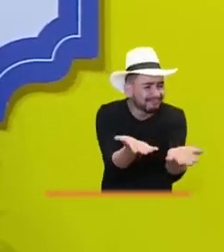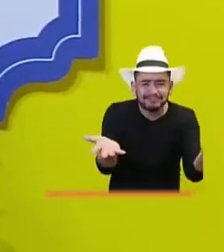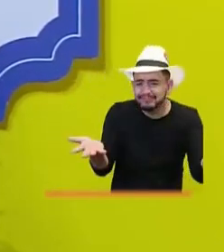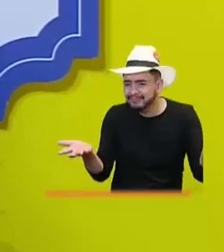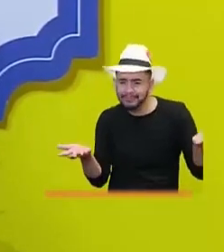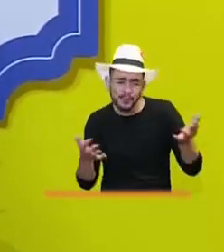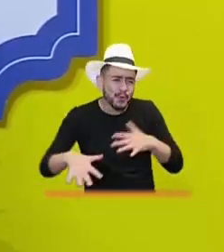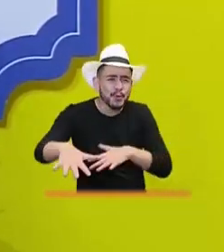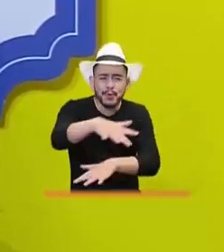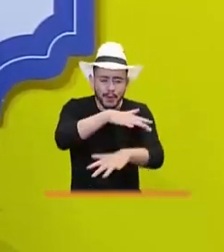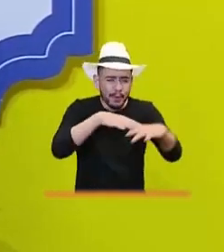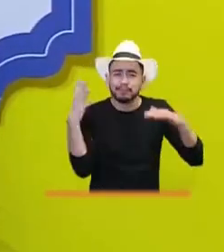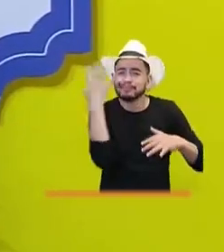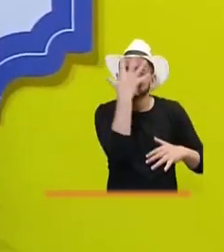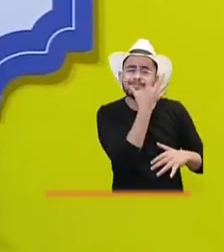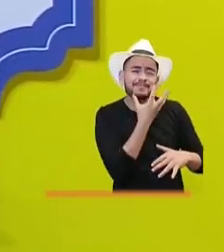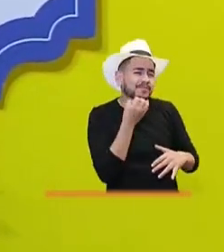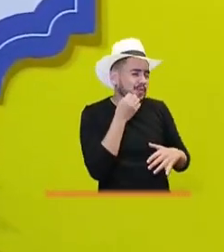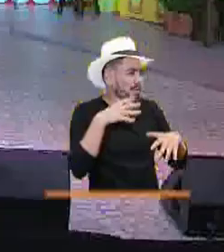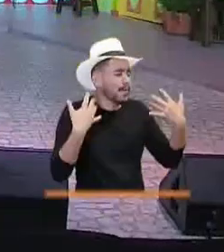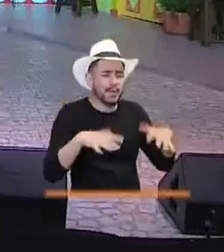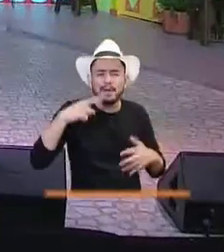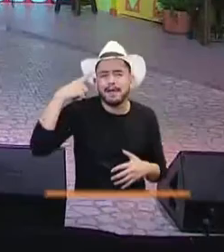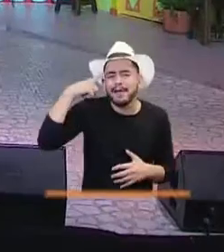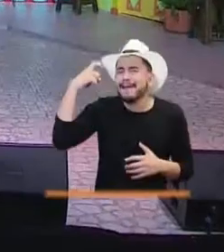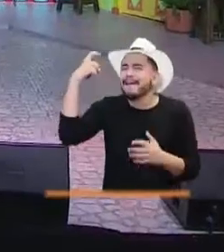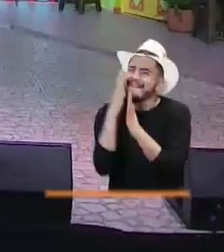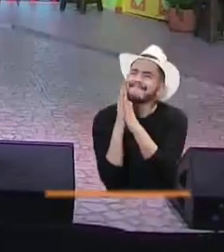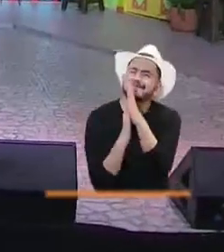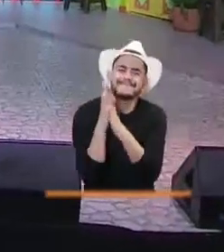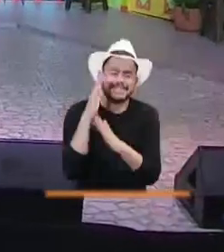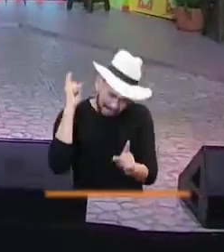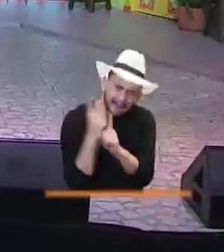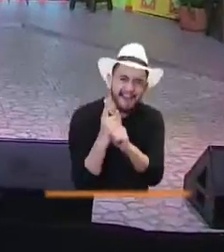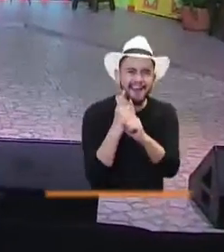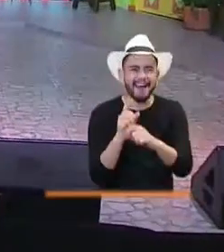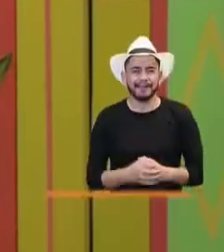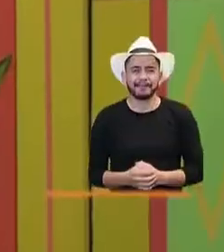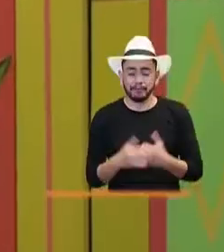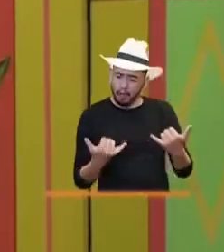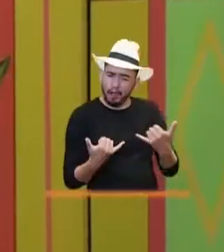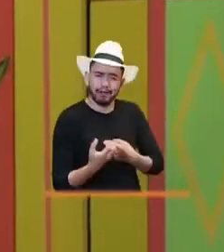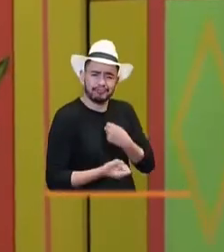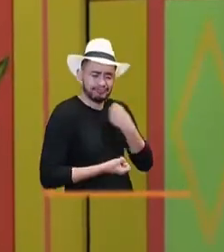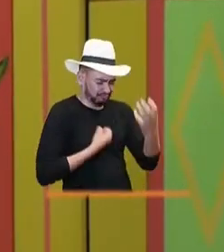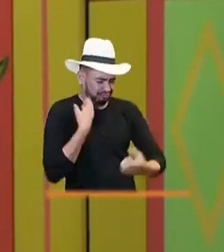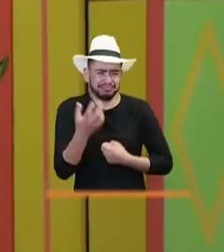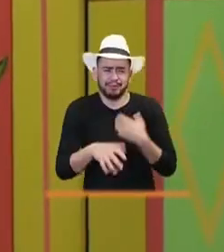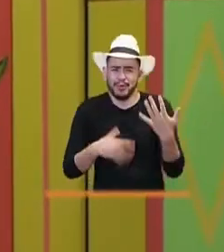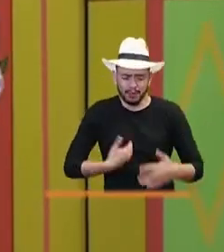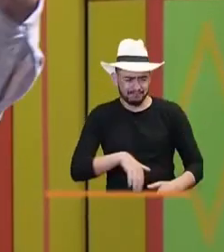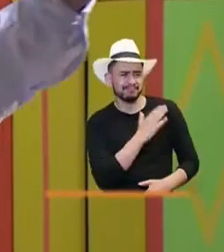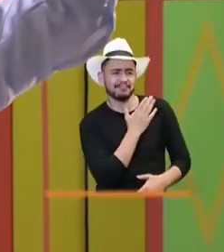paisaje, aquí hoy es mi fantasía. Hoy mi trova vale oro, porque